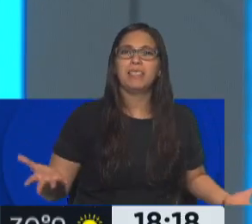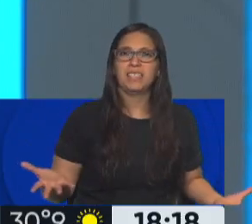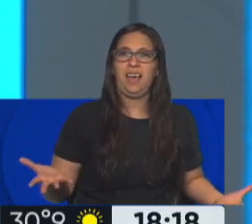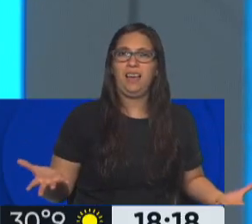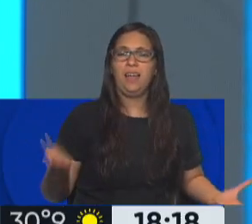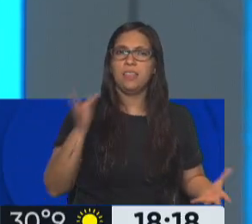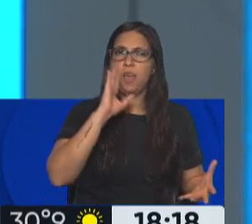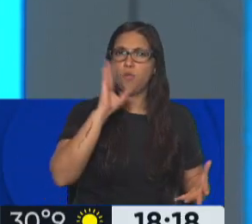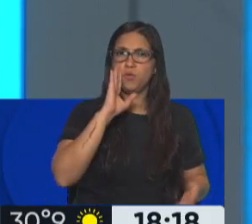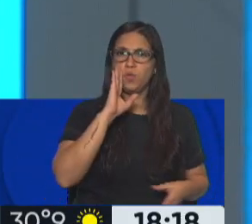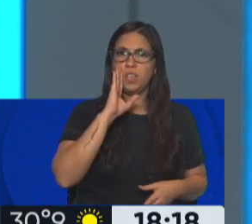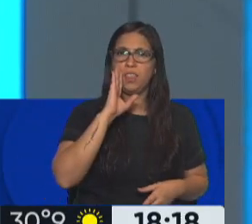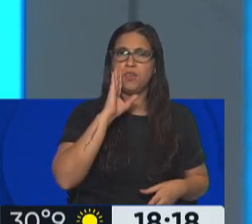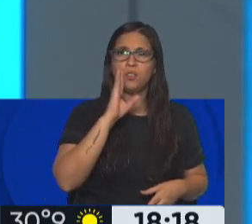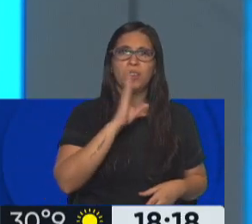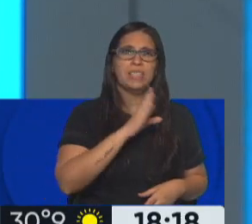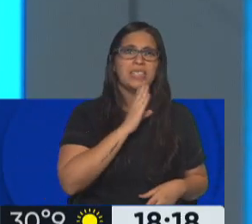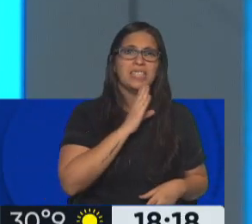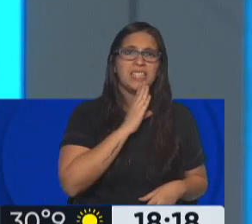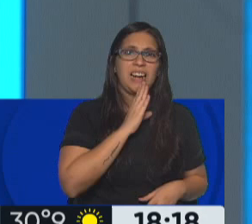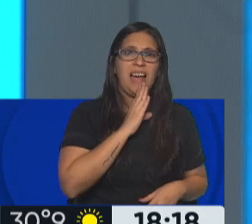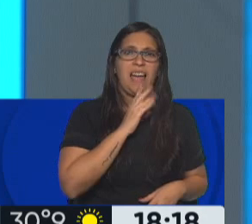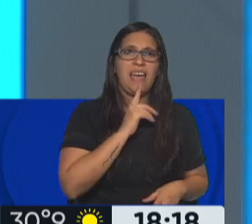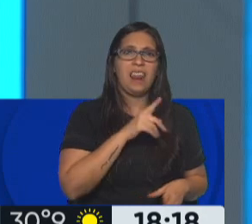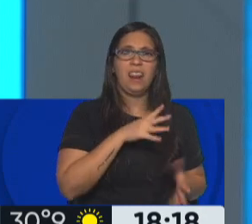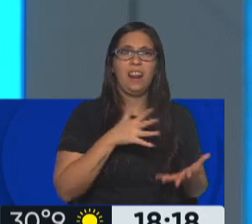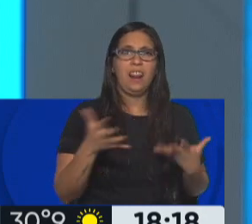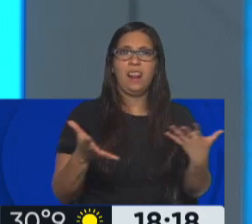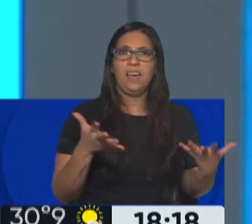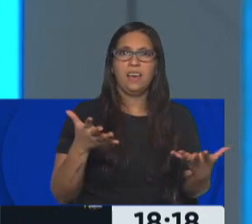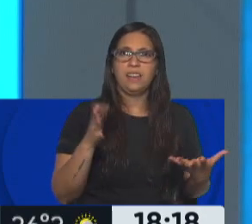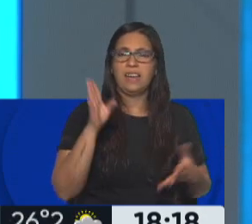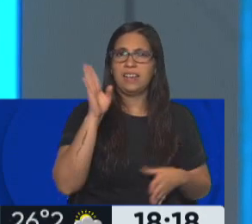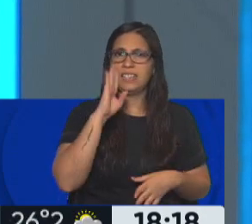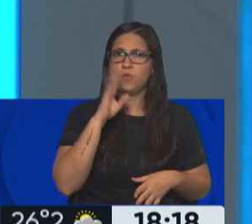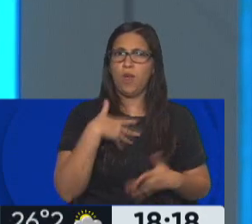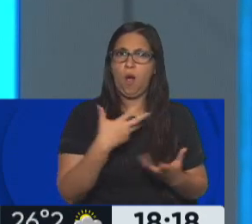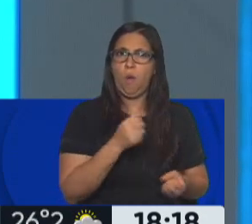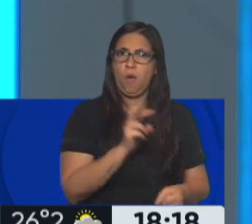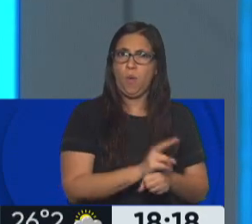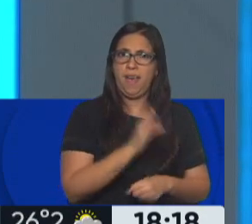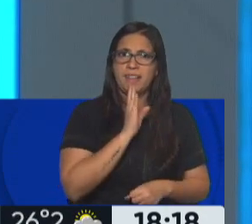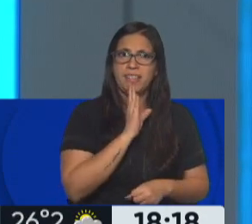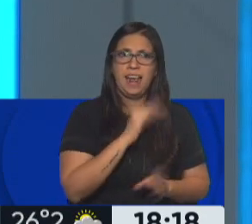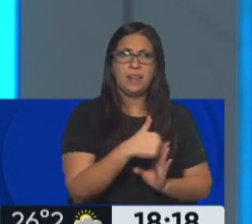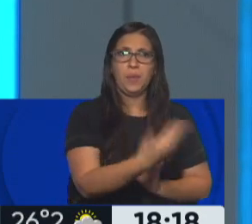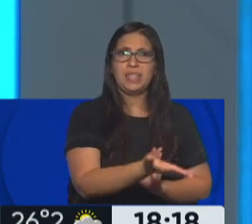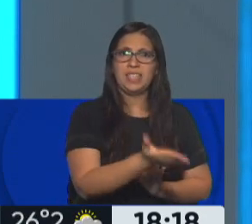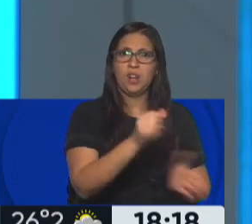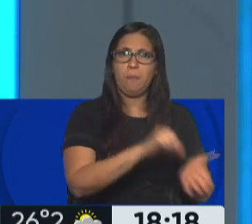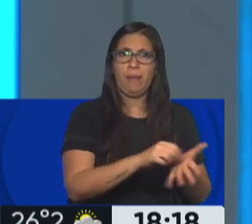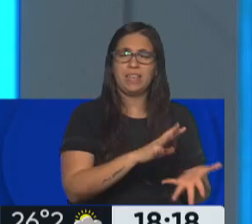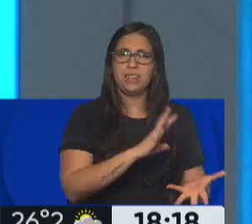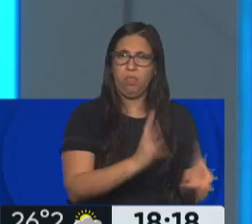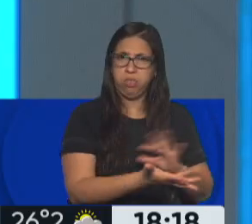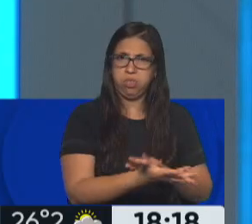permitir que Israel tenga un vecino con un gobierno yihadista, y en ese sentido preguntarte, ¿cómo crees que va a ser el rol de Israel,